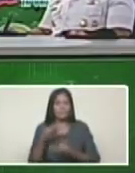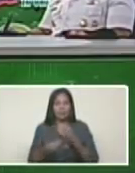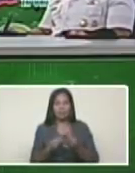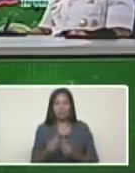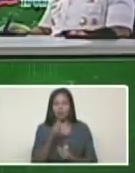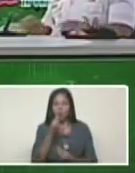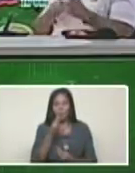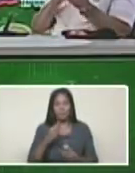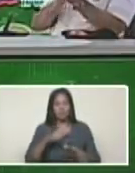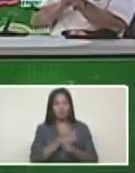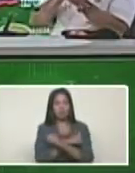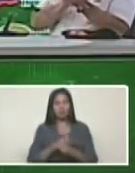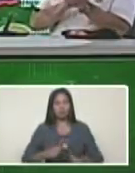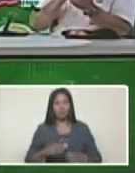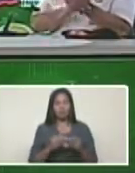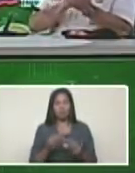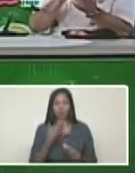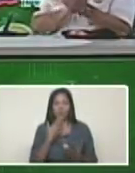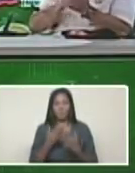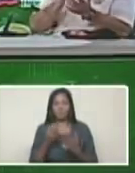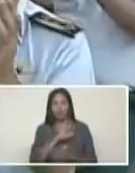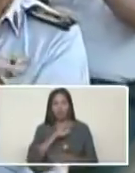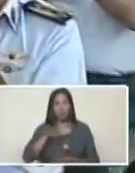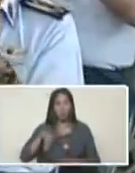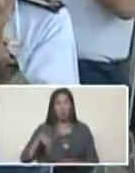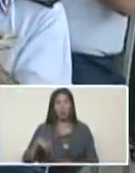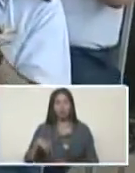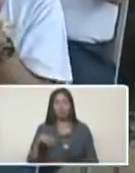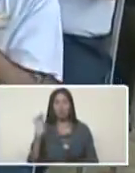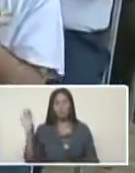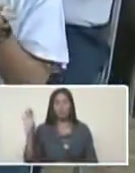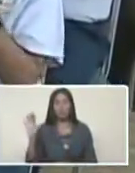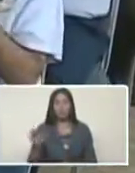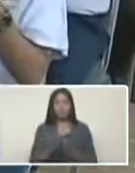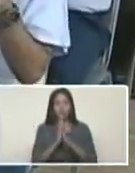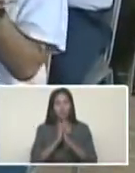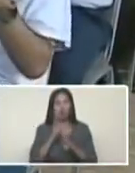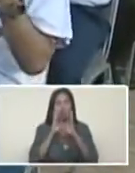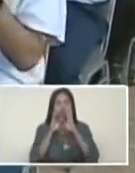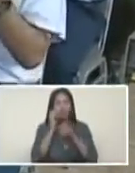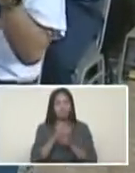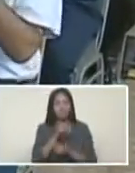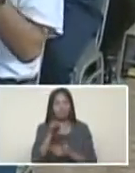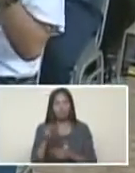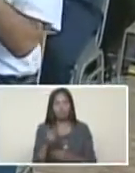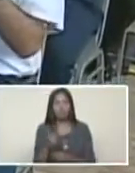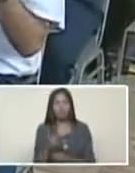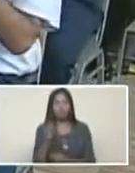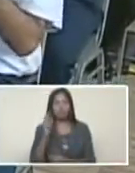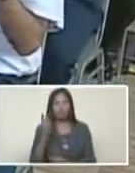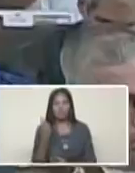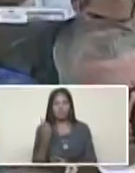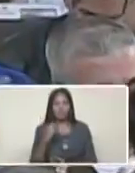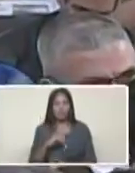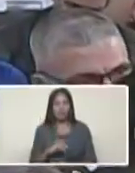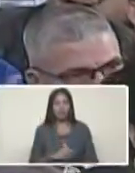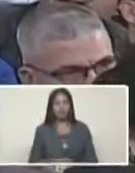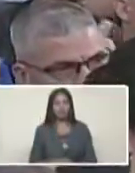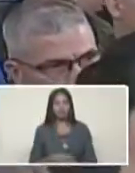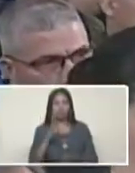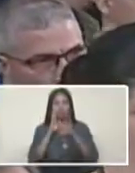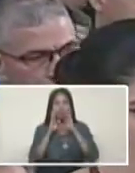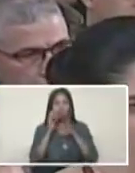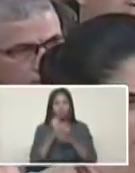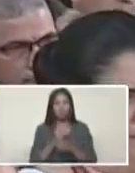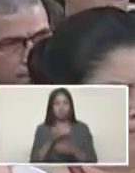Fuerza Armada Nacional Bolivariana y para nuestro país. Confíen ustedes. Fe absoluta tengo. Confianza absoluta